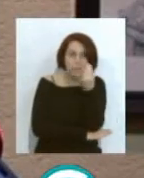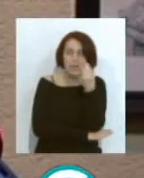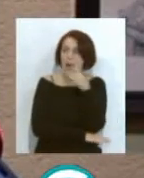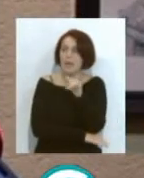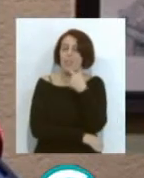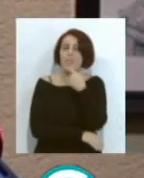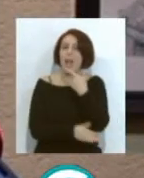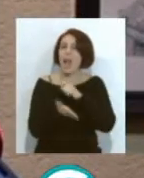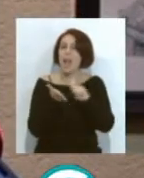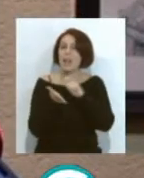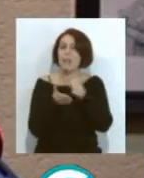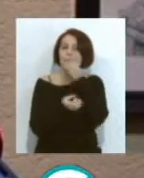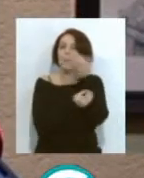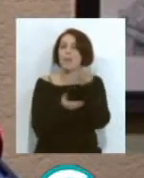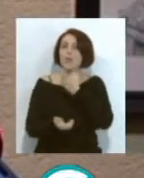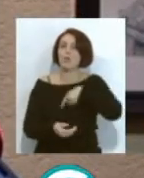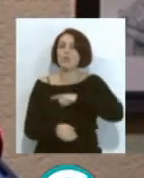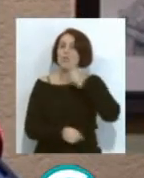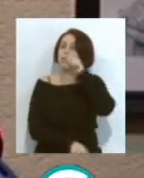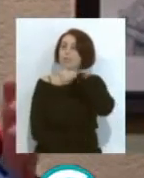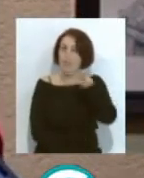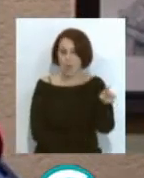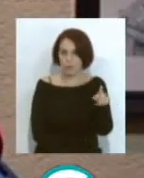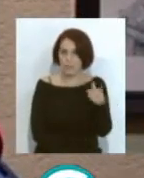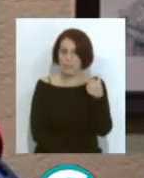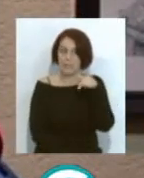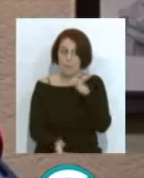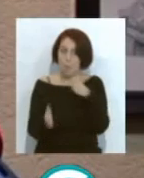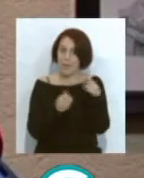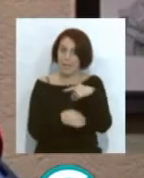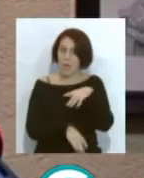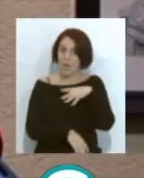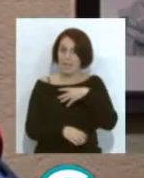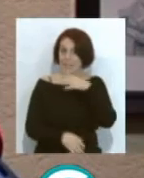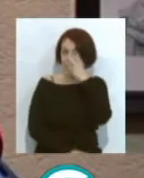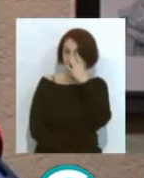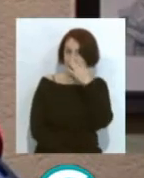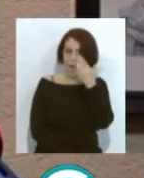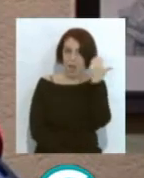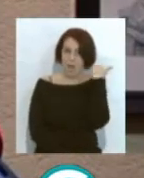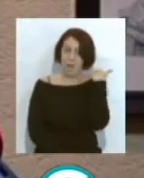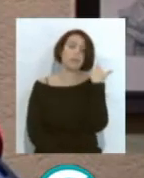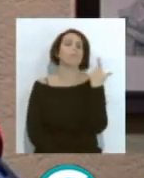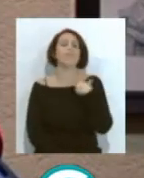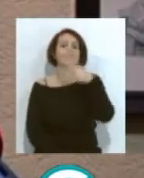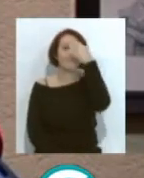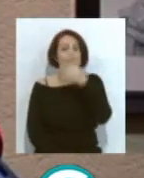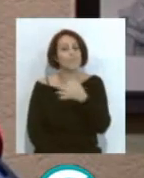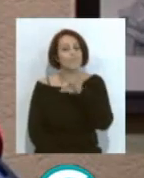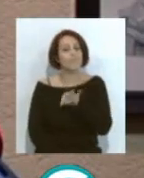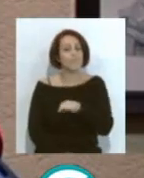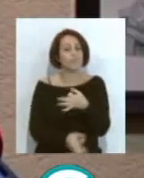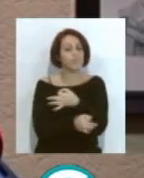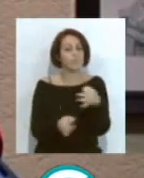esta letra, ¿no? Bienvenidos a nuestro museo en ese momento de carnaval. Y yo creo que no podía estar más